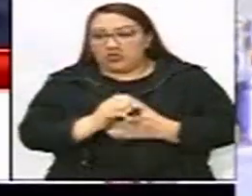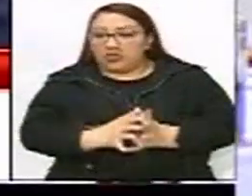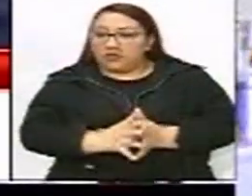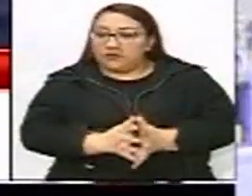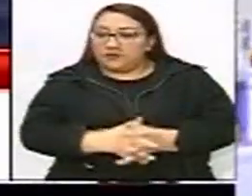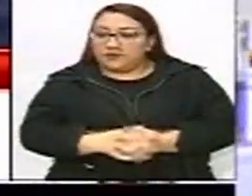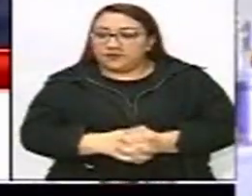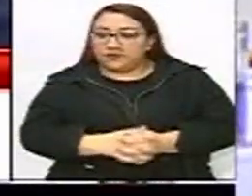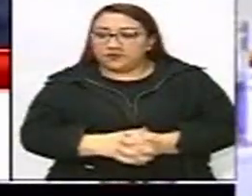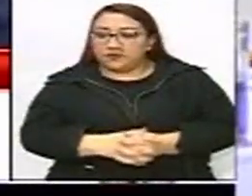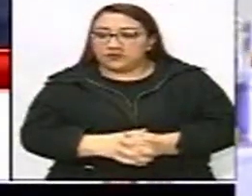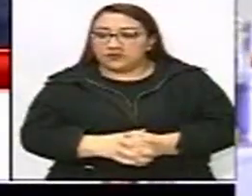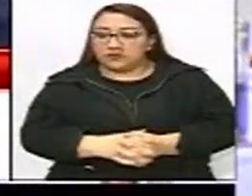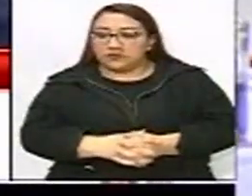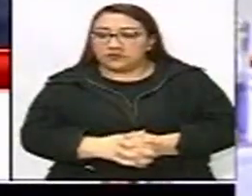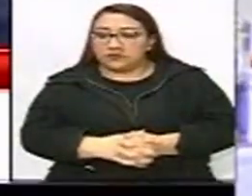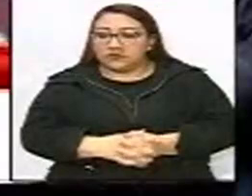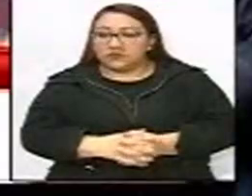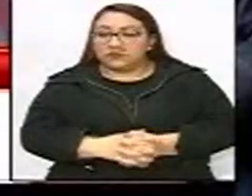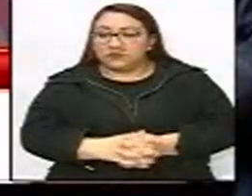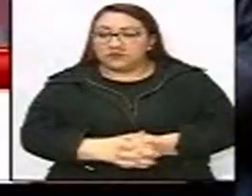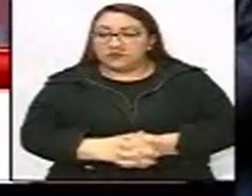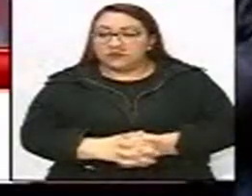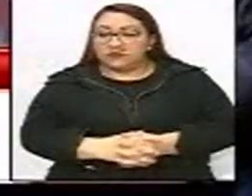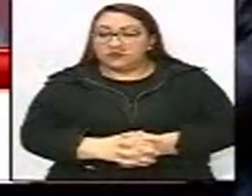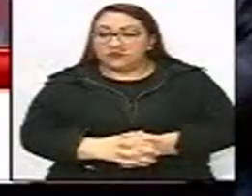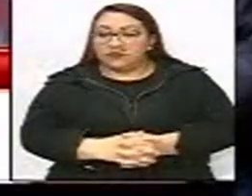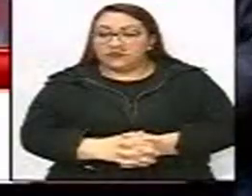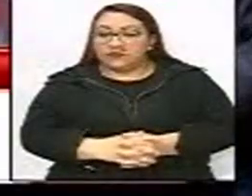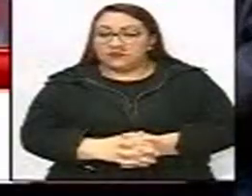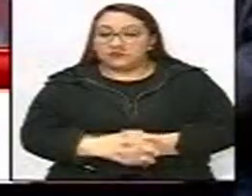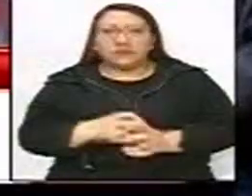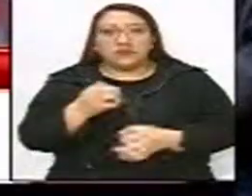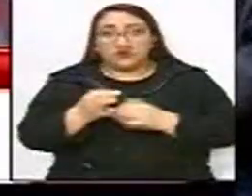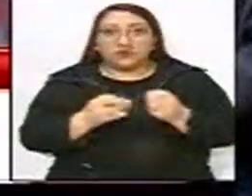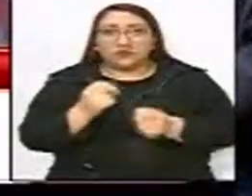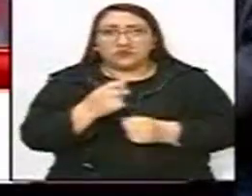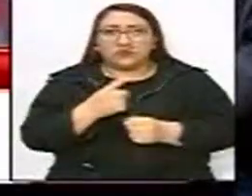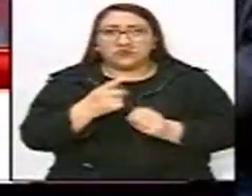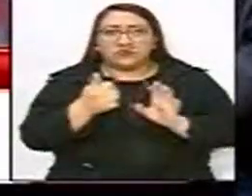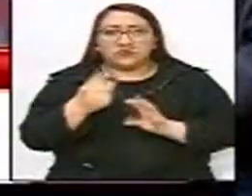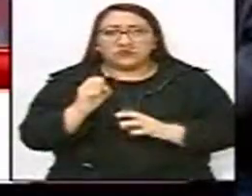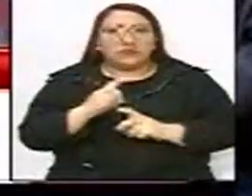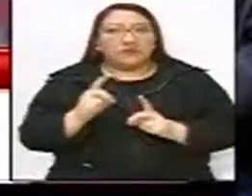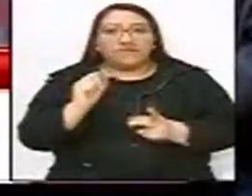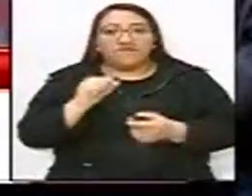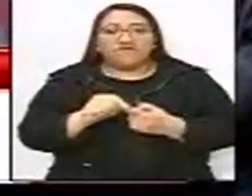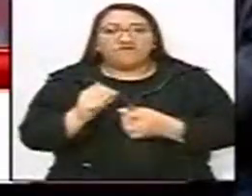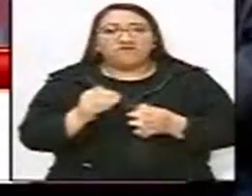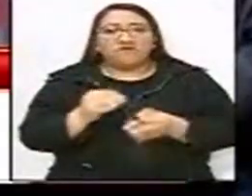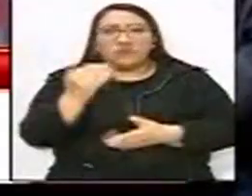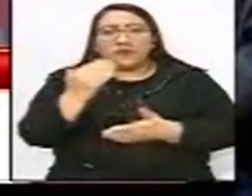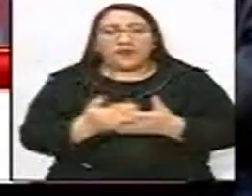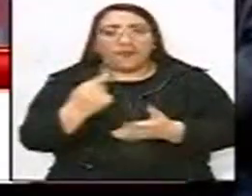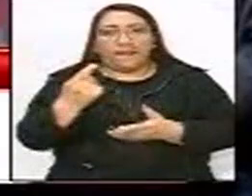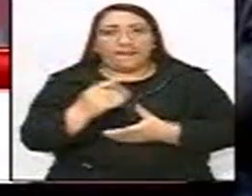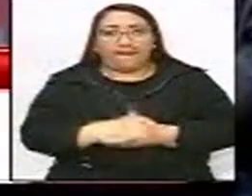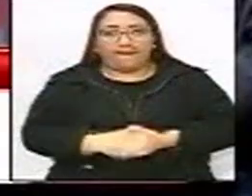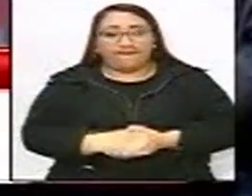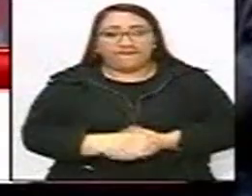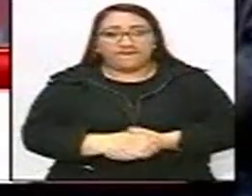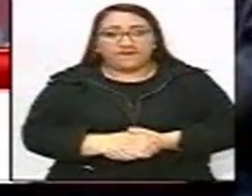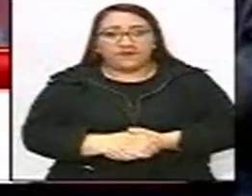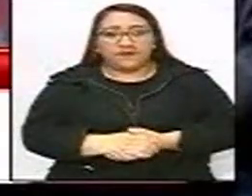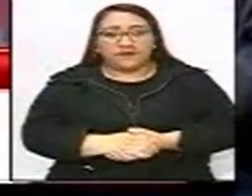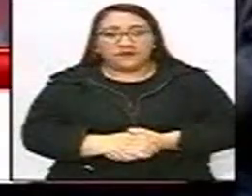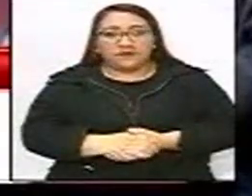contrato. ¿A qué se debe? Bueno, ha comentado algo que es estos 160, pero no ha llegado al detalle el gerente de la valorización